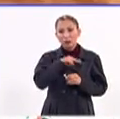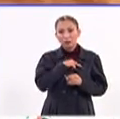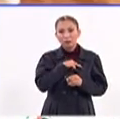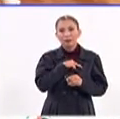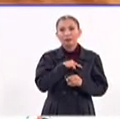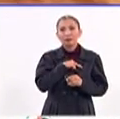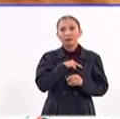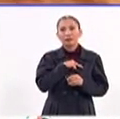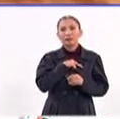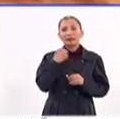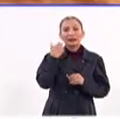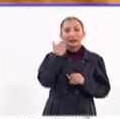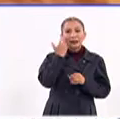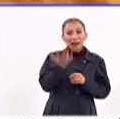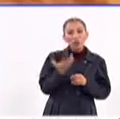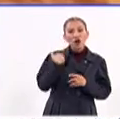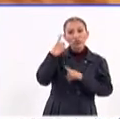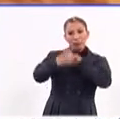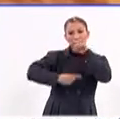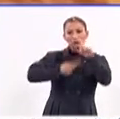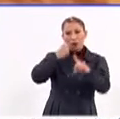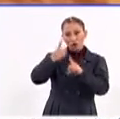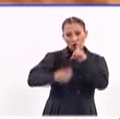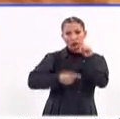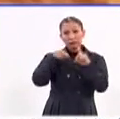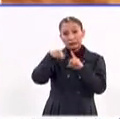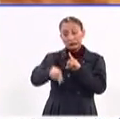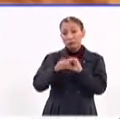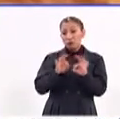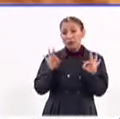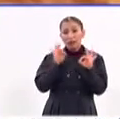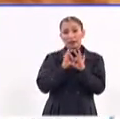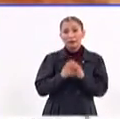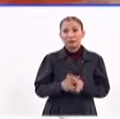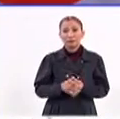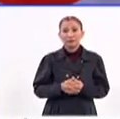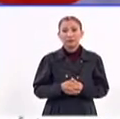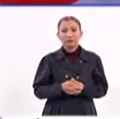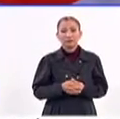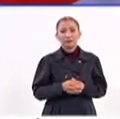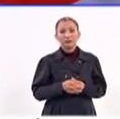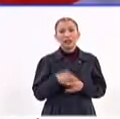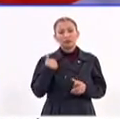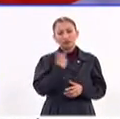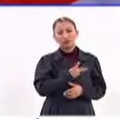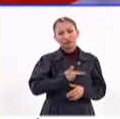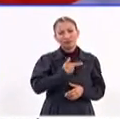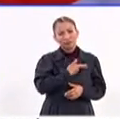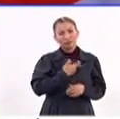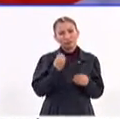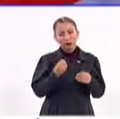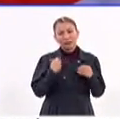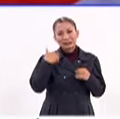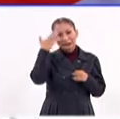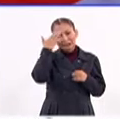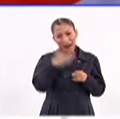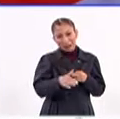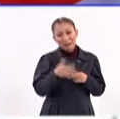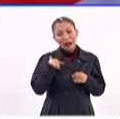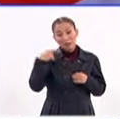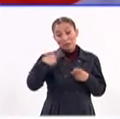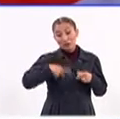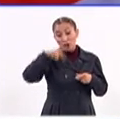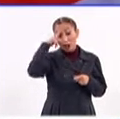nosotros creemos que el deporte es un elemento muy importante. Me alegro mucho de saber que a